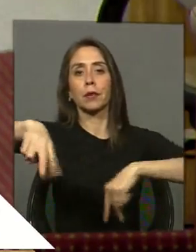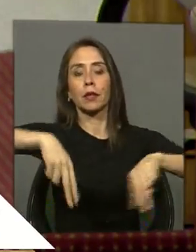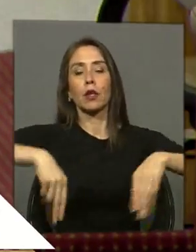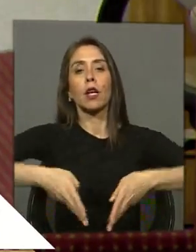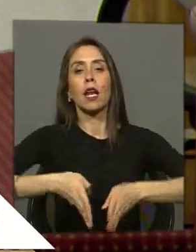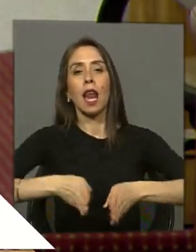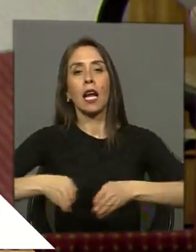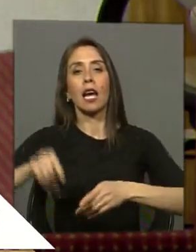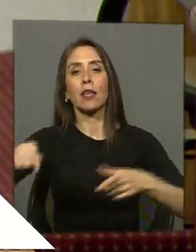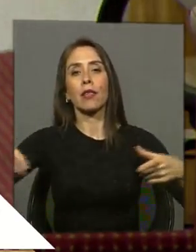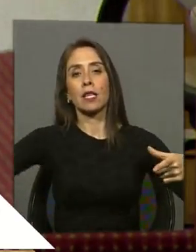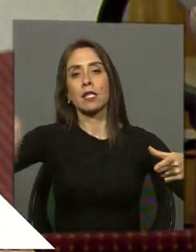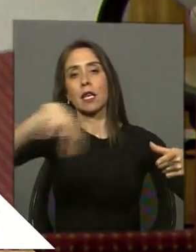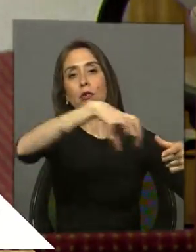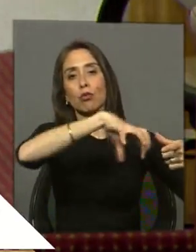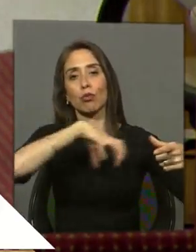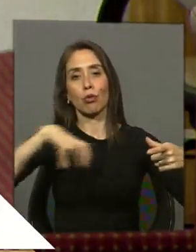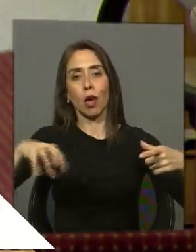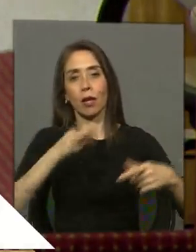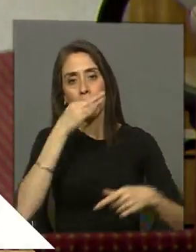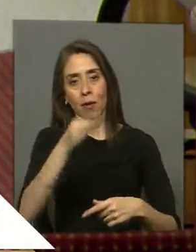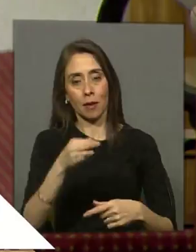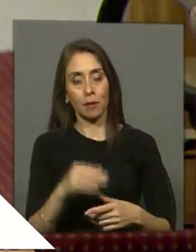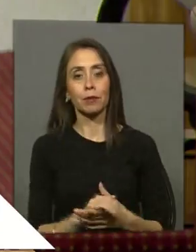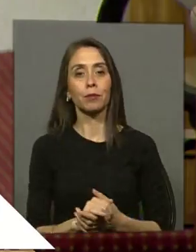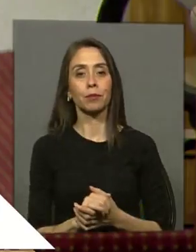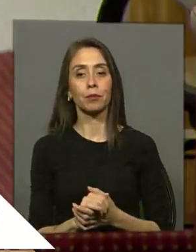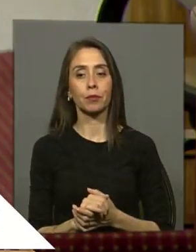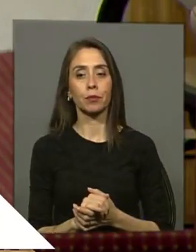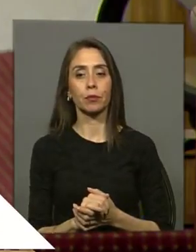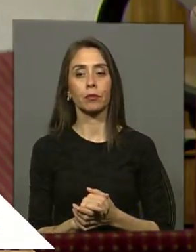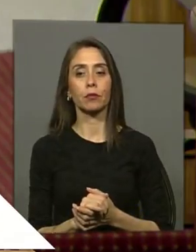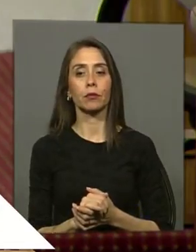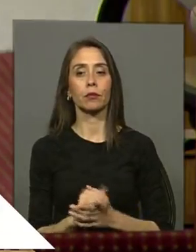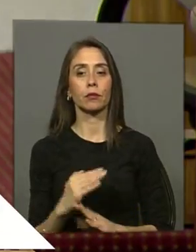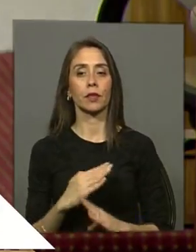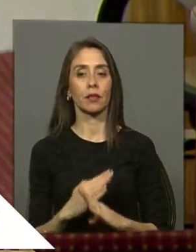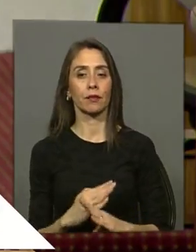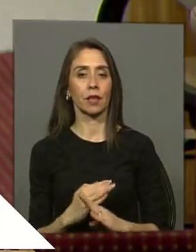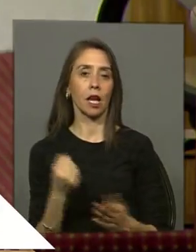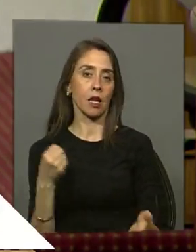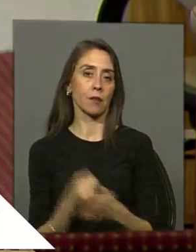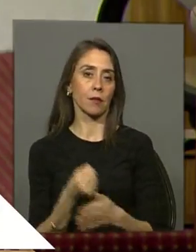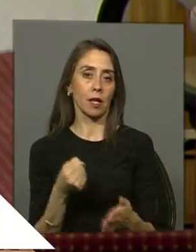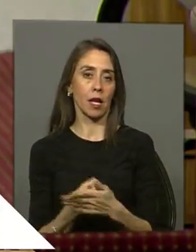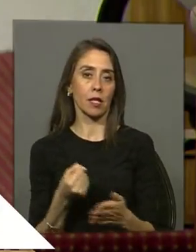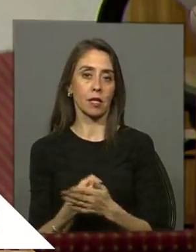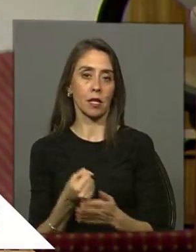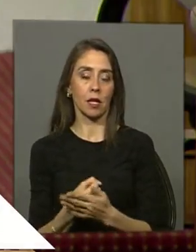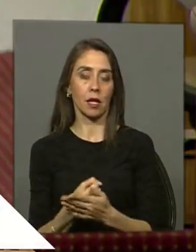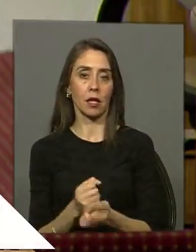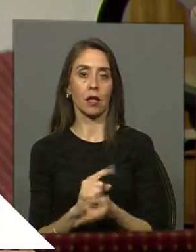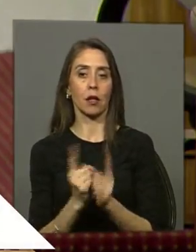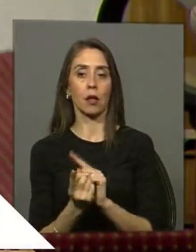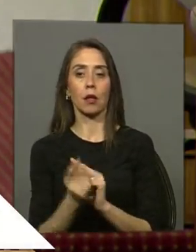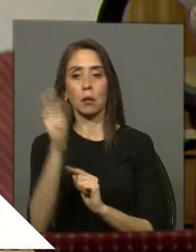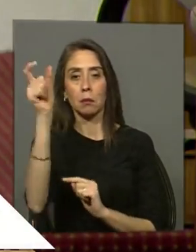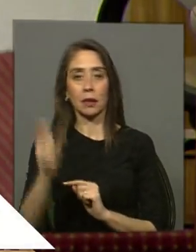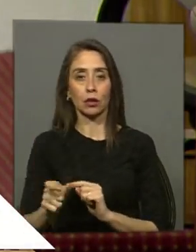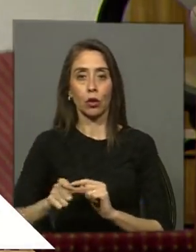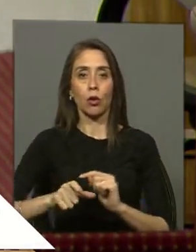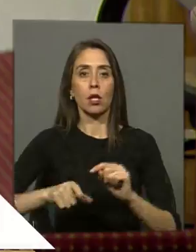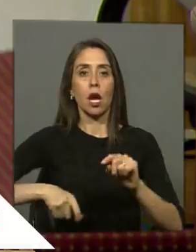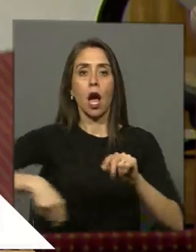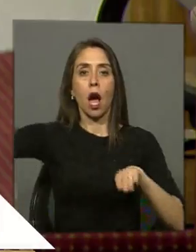calles de las respectivas ciudades a fin de con ello evitar evidentemente accidentes que vean involucrado peatones